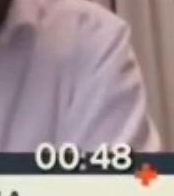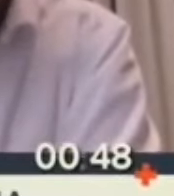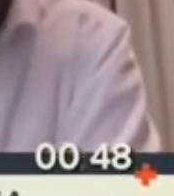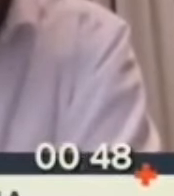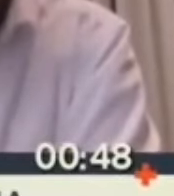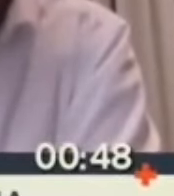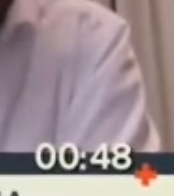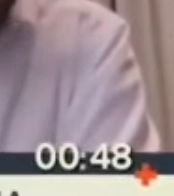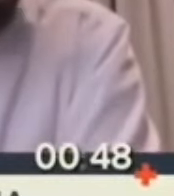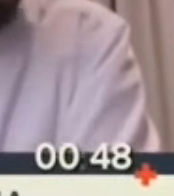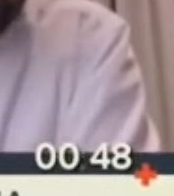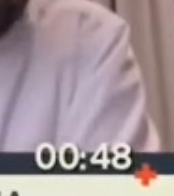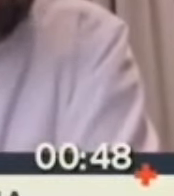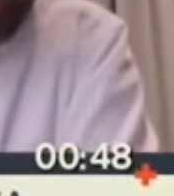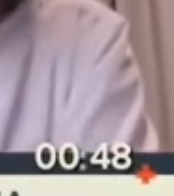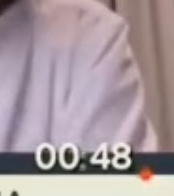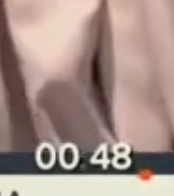hasta han bajado de peso.